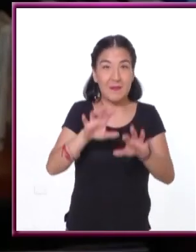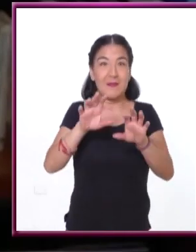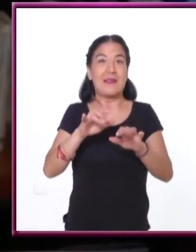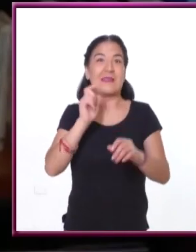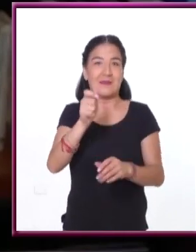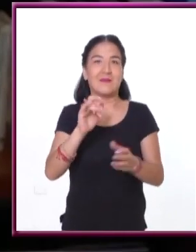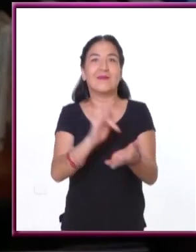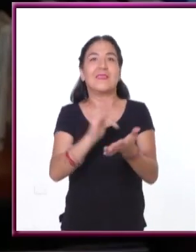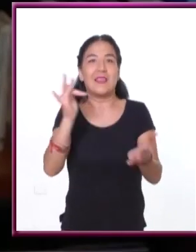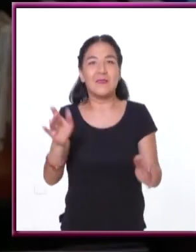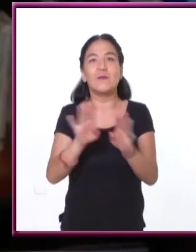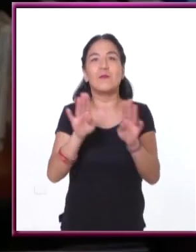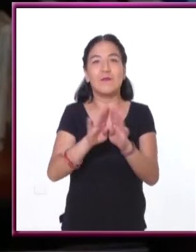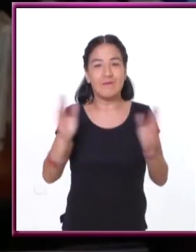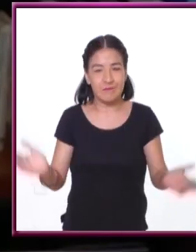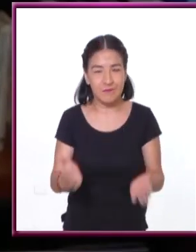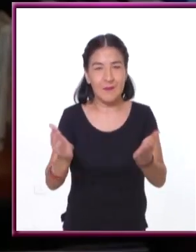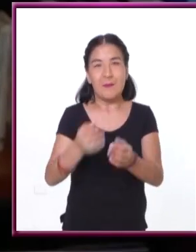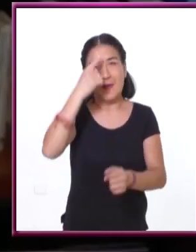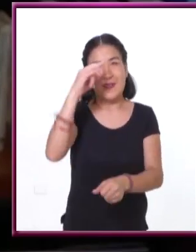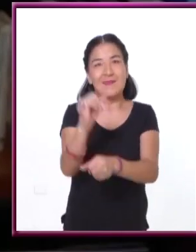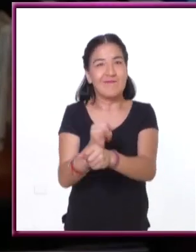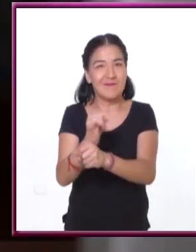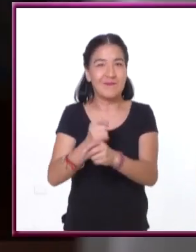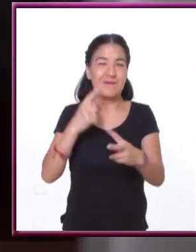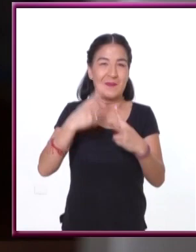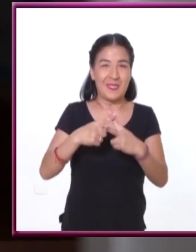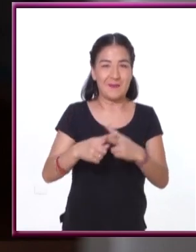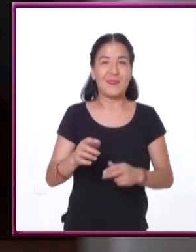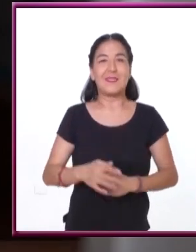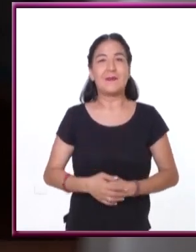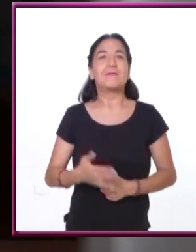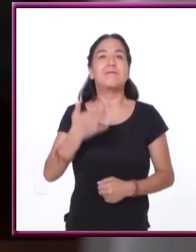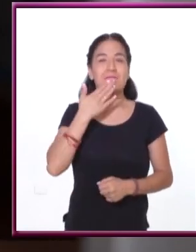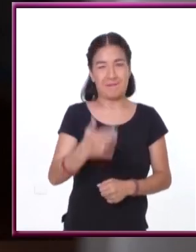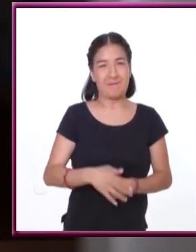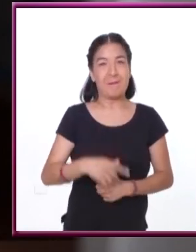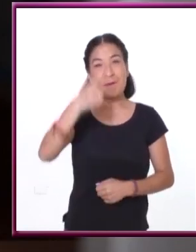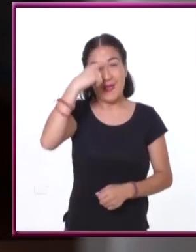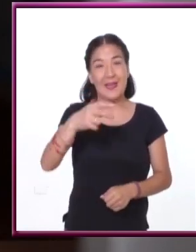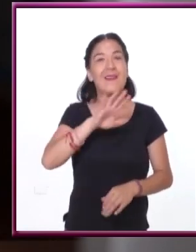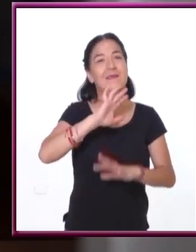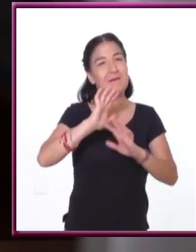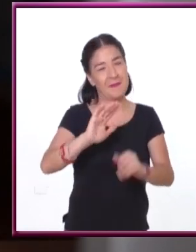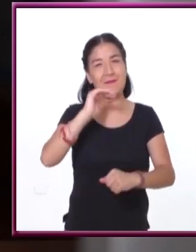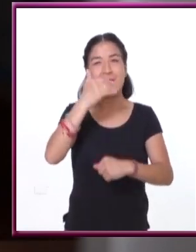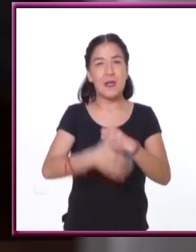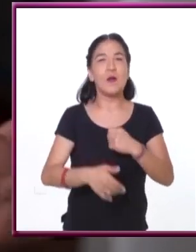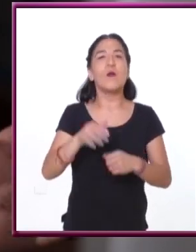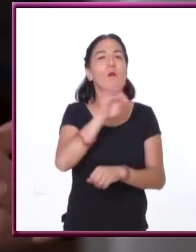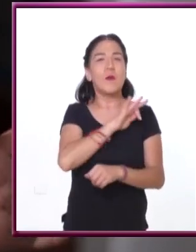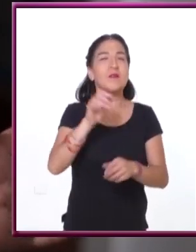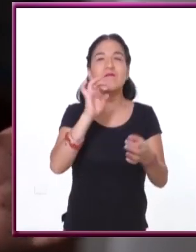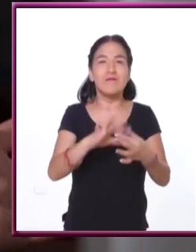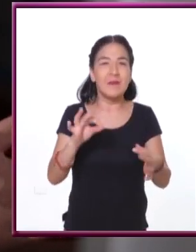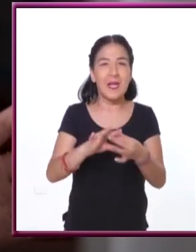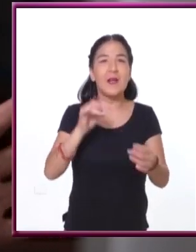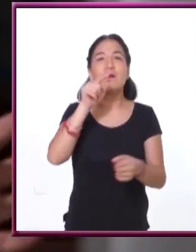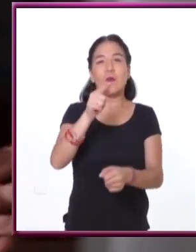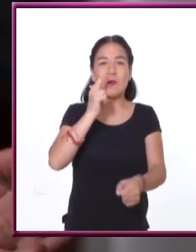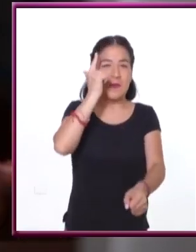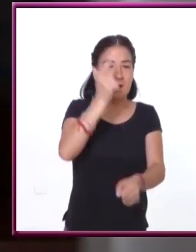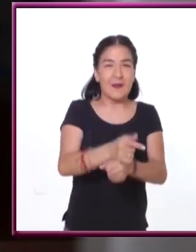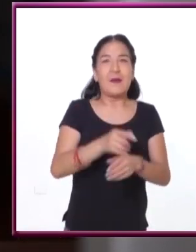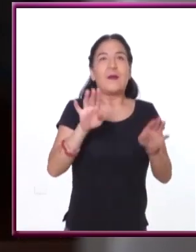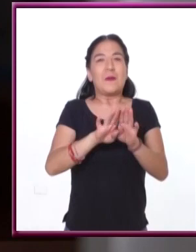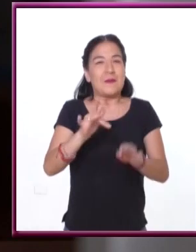datos está impulsando la investigación matemática. Muy bien, y para terminar, ¿nos podría comentar de algún descubrimiento que